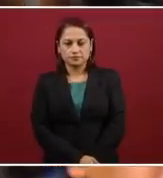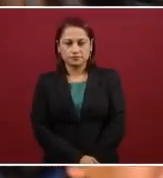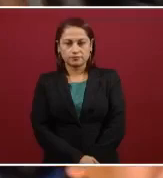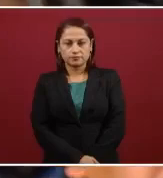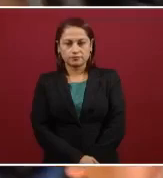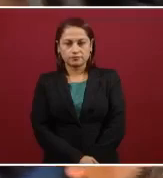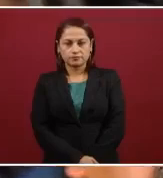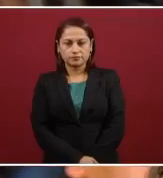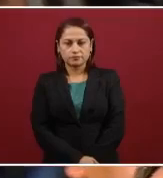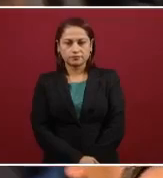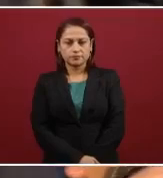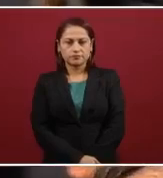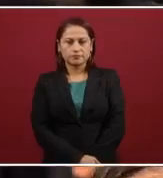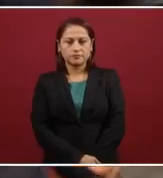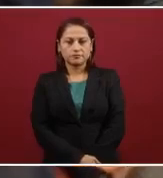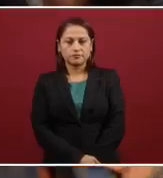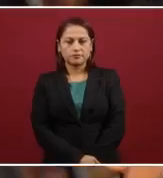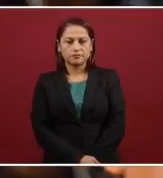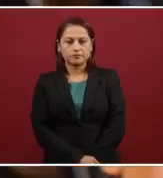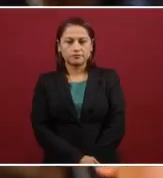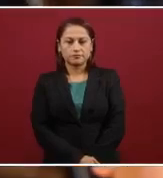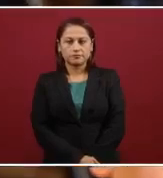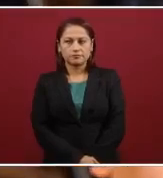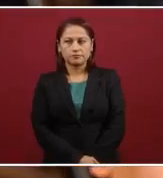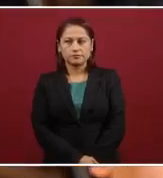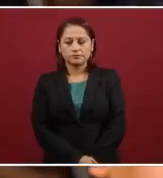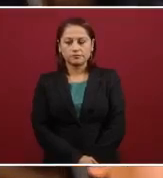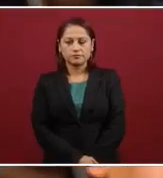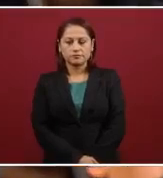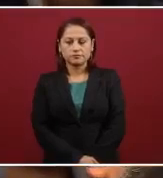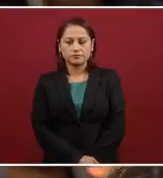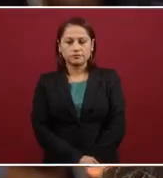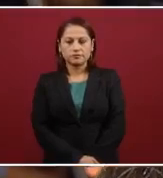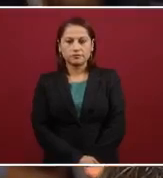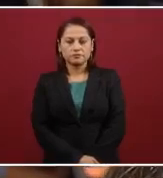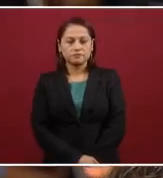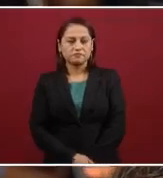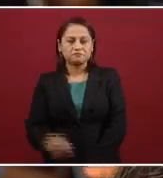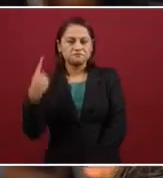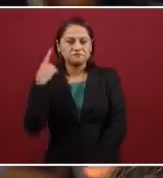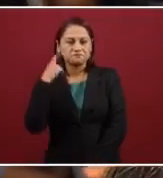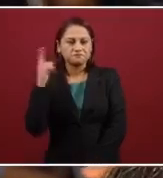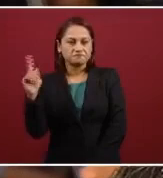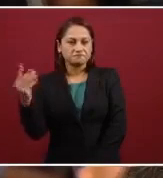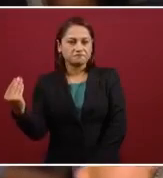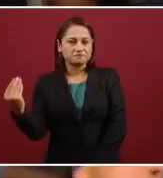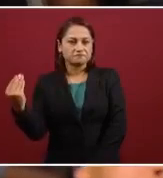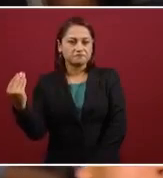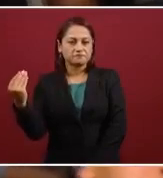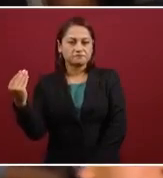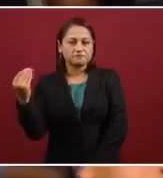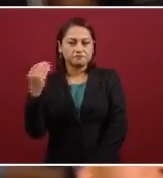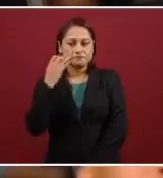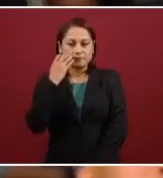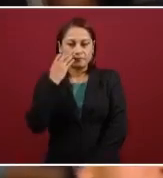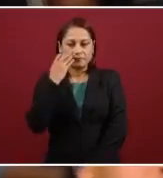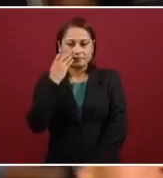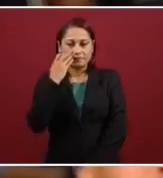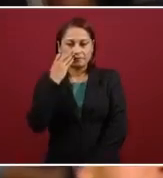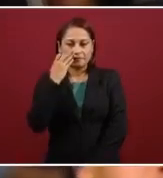porque los tomateros hablan de una caída del 30% de las exportaciones, pérdidas incluso por esta tarifa.